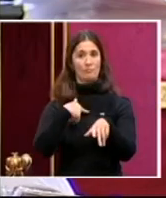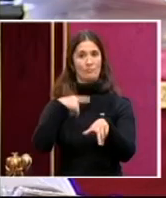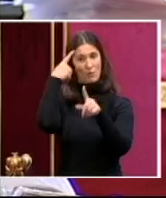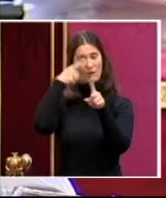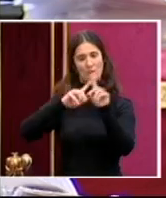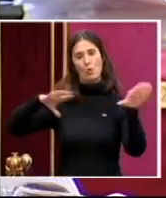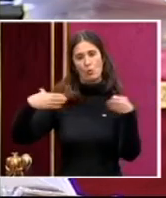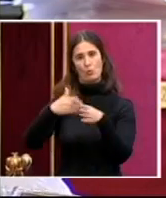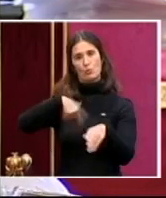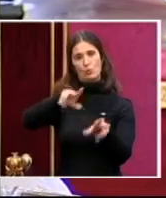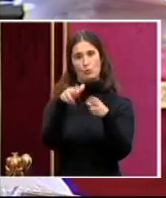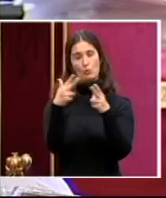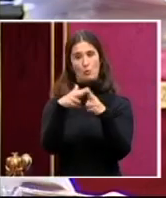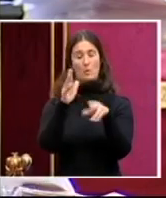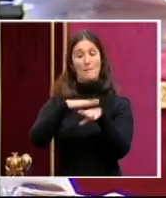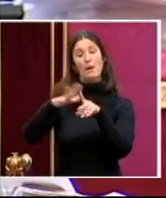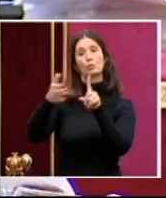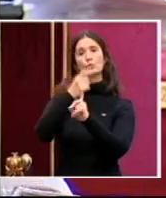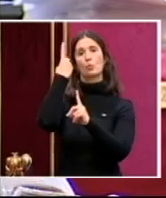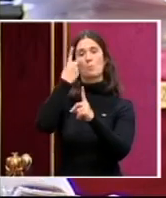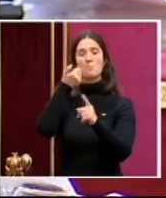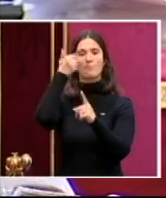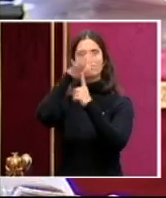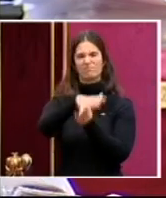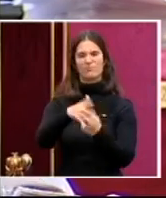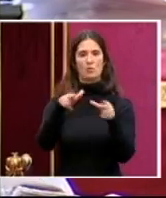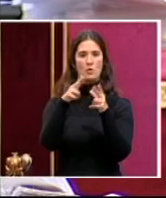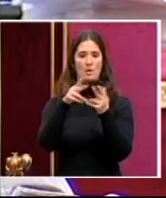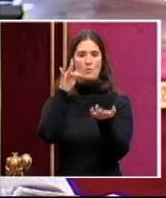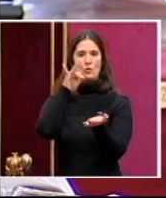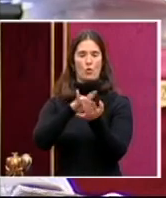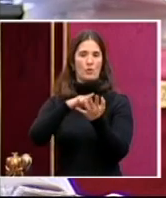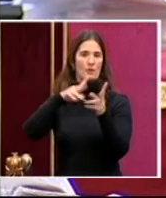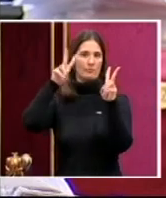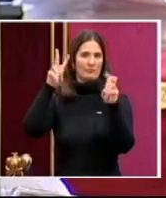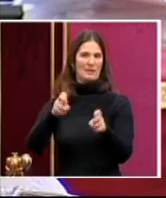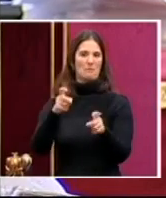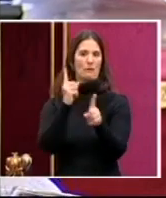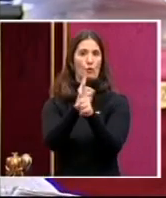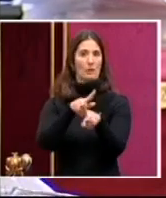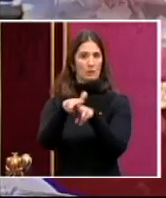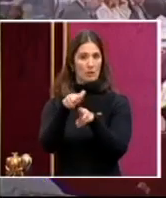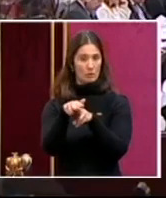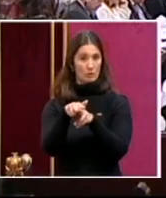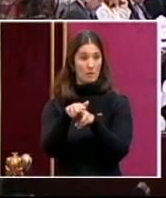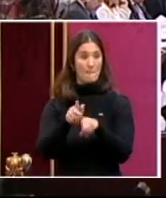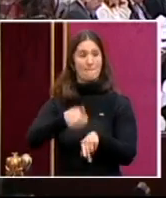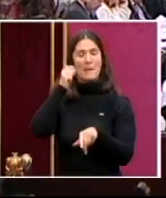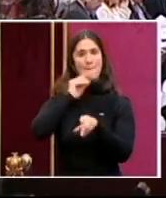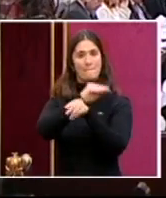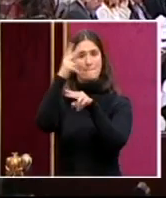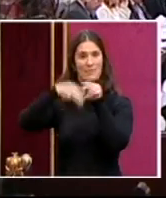al conjunto de la sociedad para conseguir un mayor reproche social ante los actos flagrantes de antigitanismo. Mayor